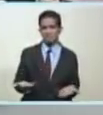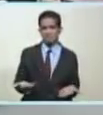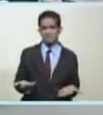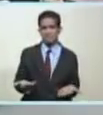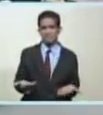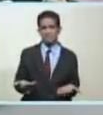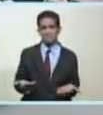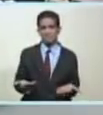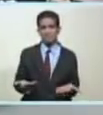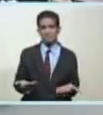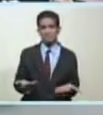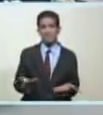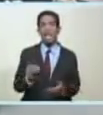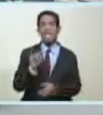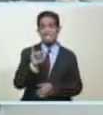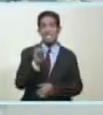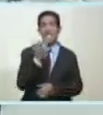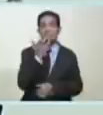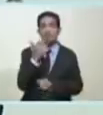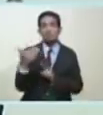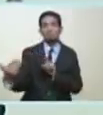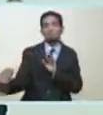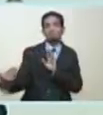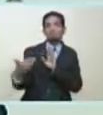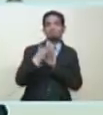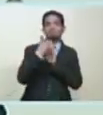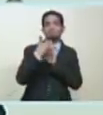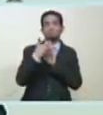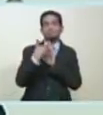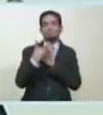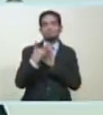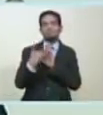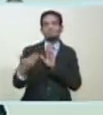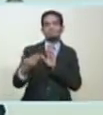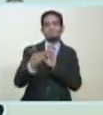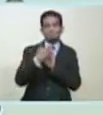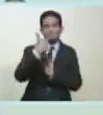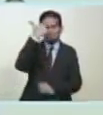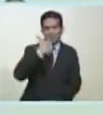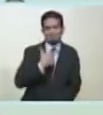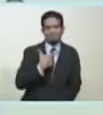Y cuando agreden, agreden a todo un país.